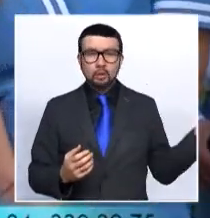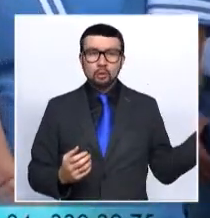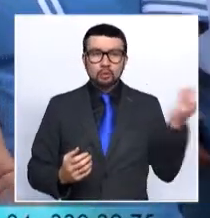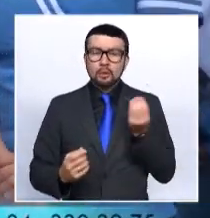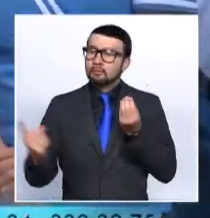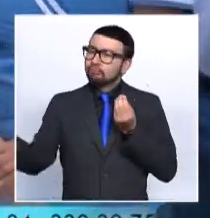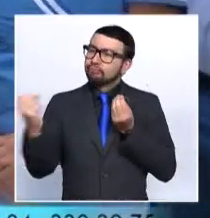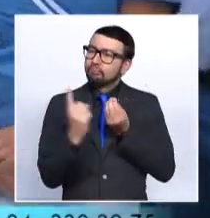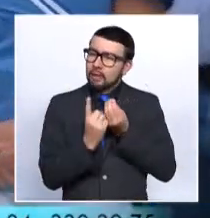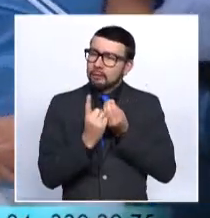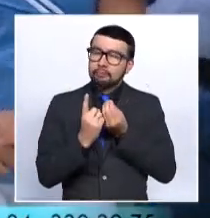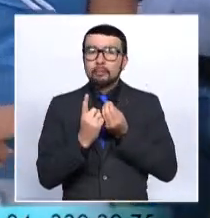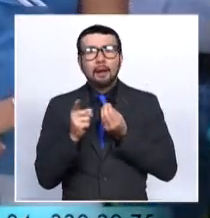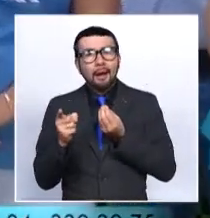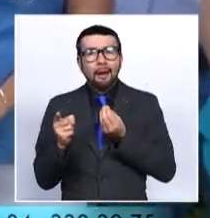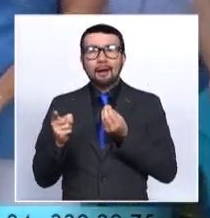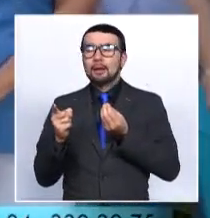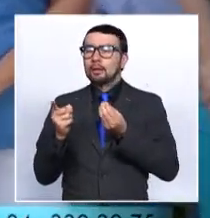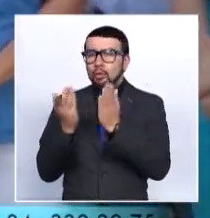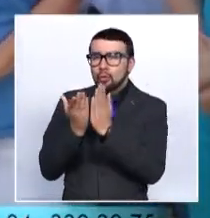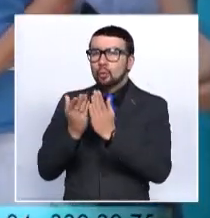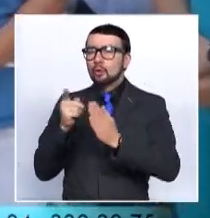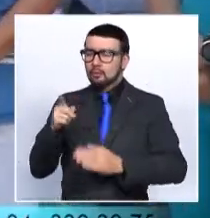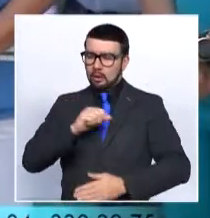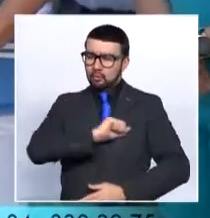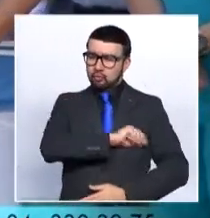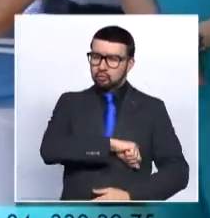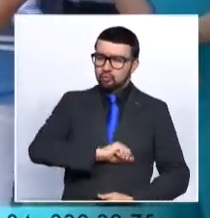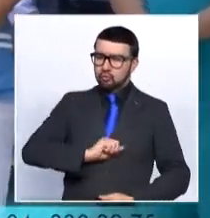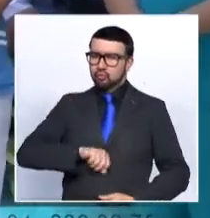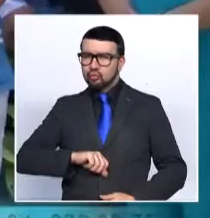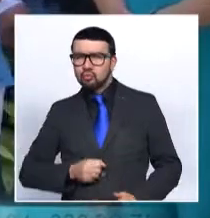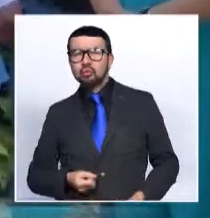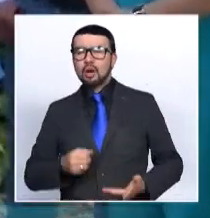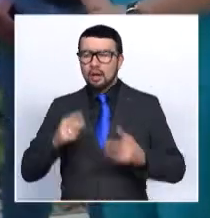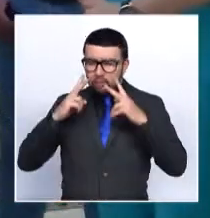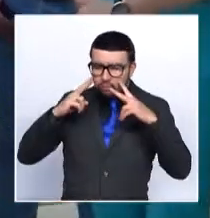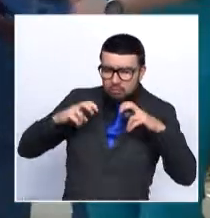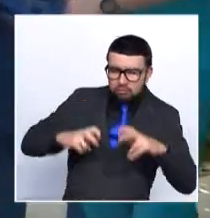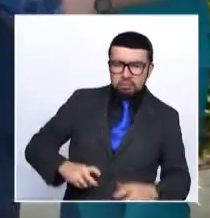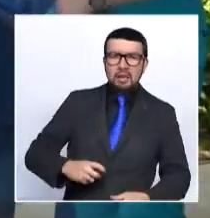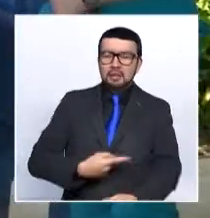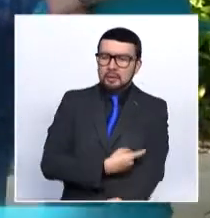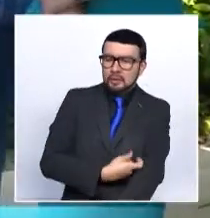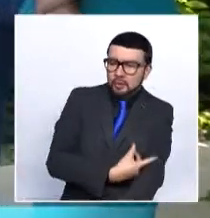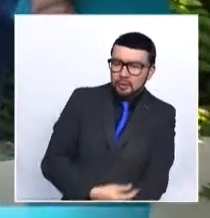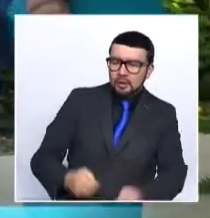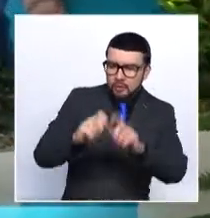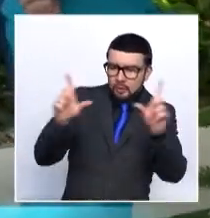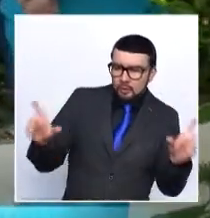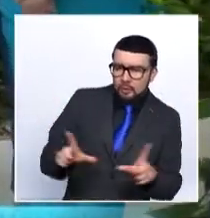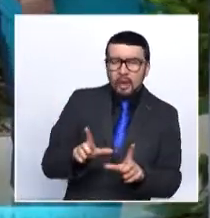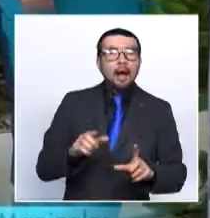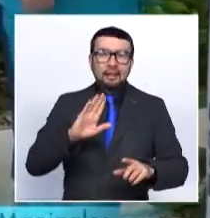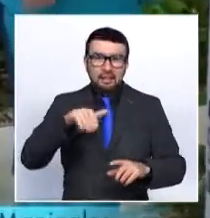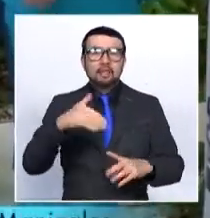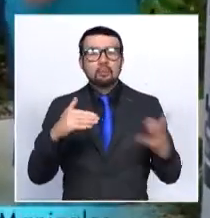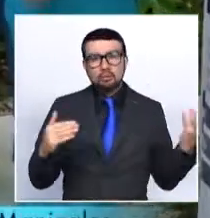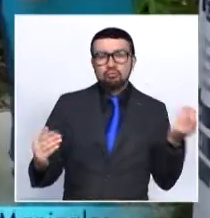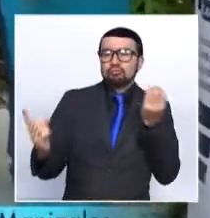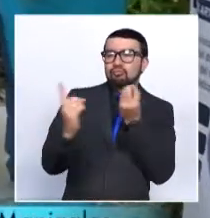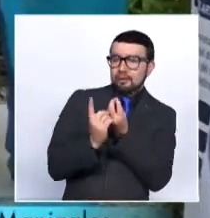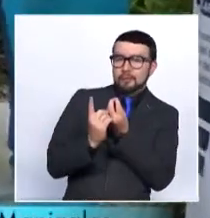proceso de estudios, de paraclínicos y luego de evaluación con el médico para luego verlo en conjunto.